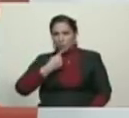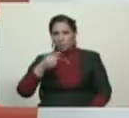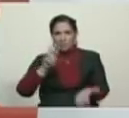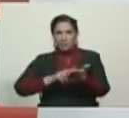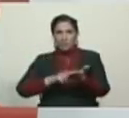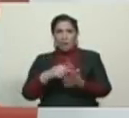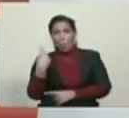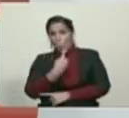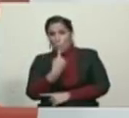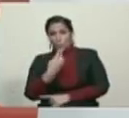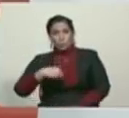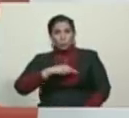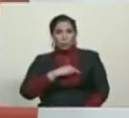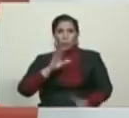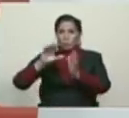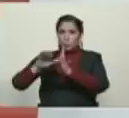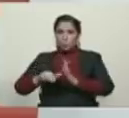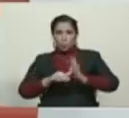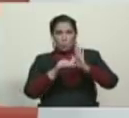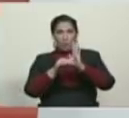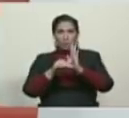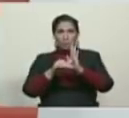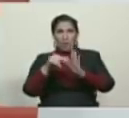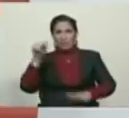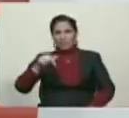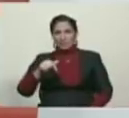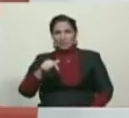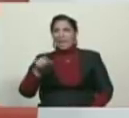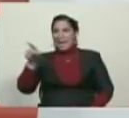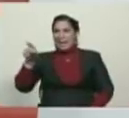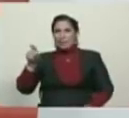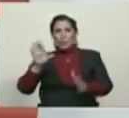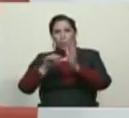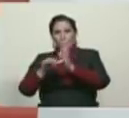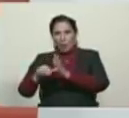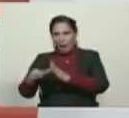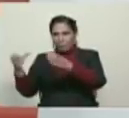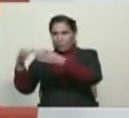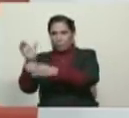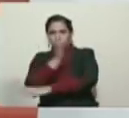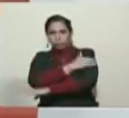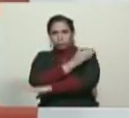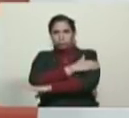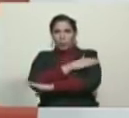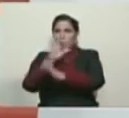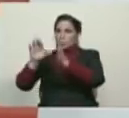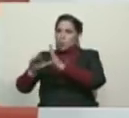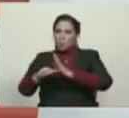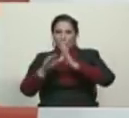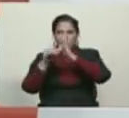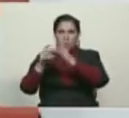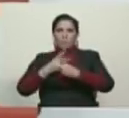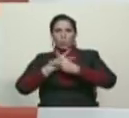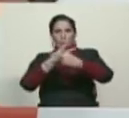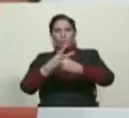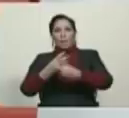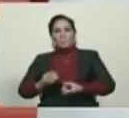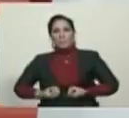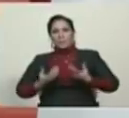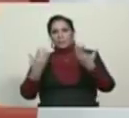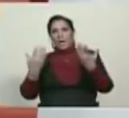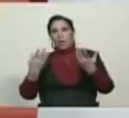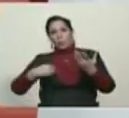Los únicos que están usurpando algo aquí es la Asamblea Nacional usurpando la voluntad de nuestro pueblo expresada el 20 de mayo, que es la que le da